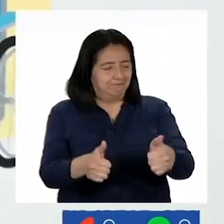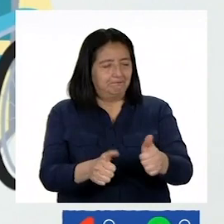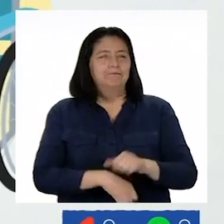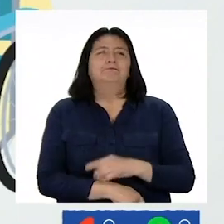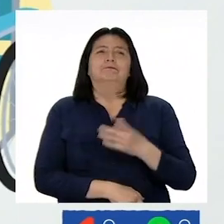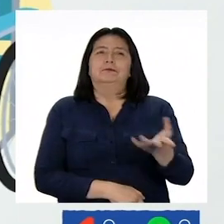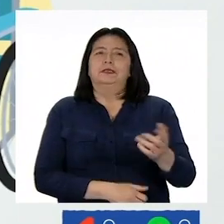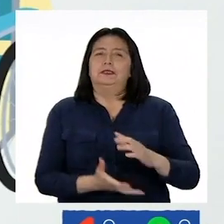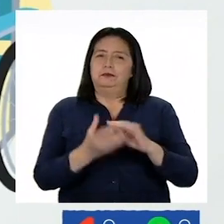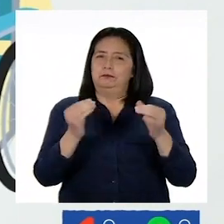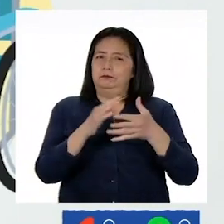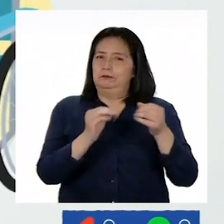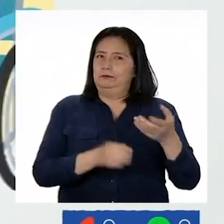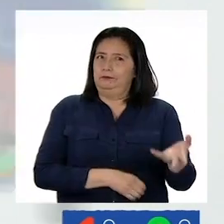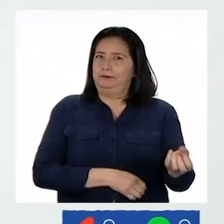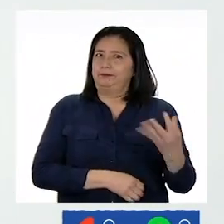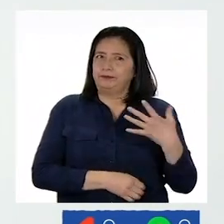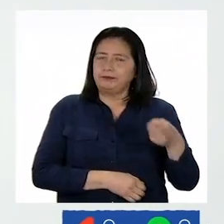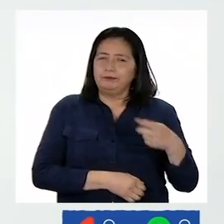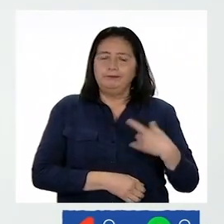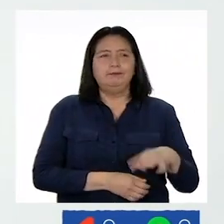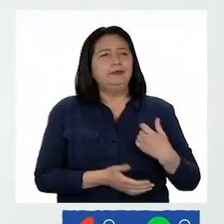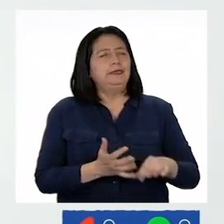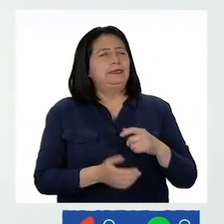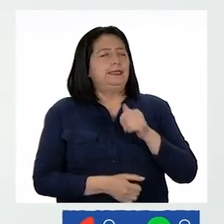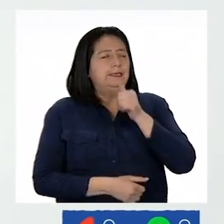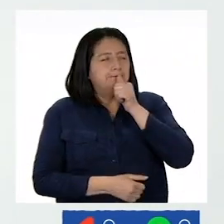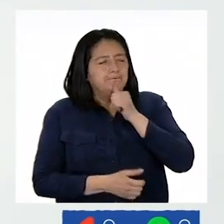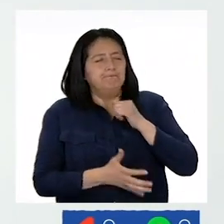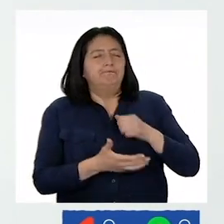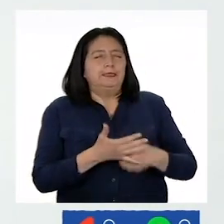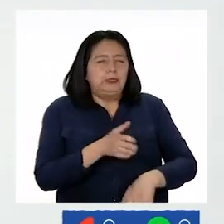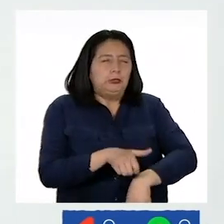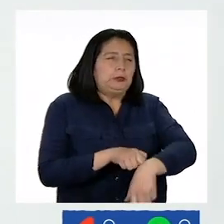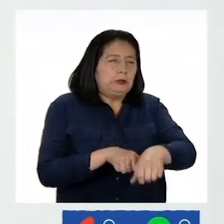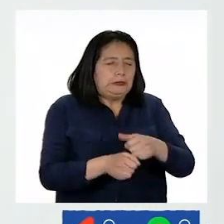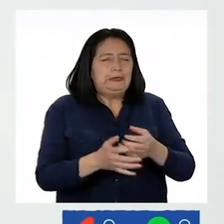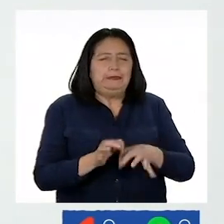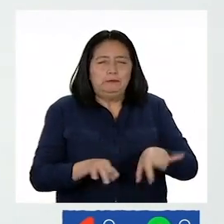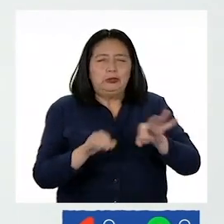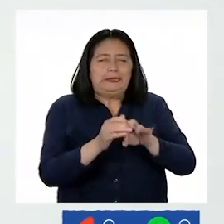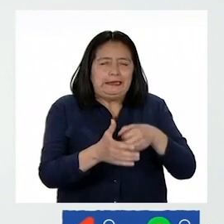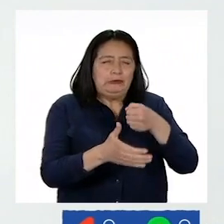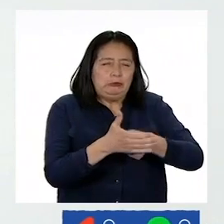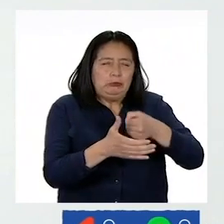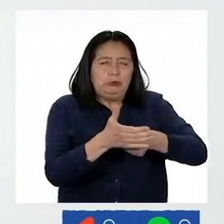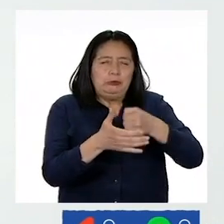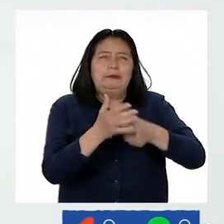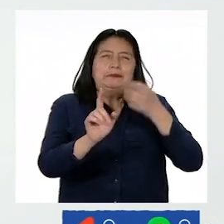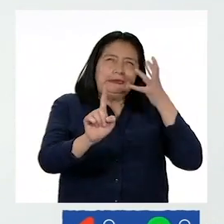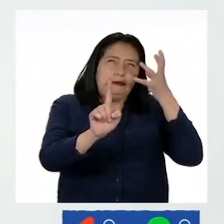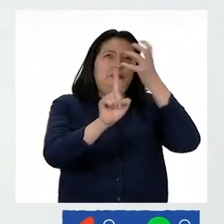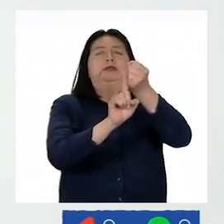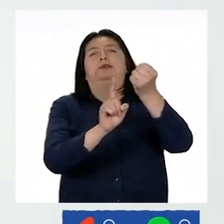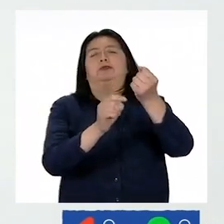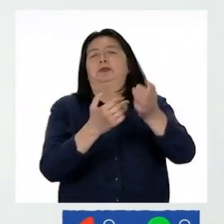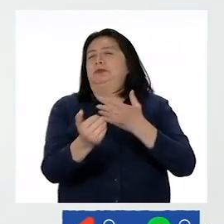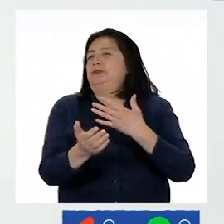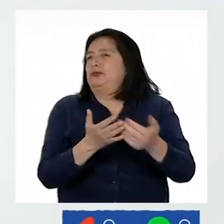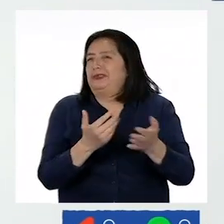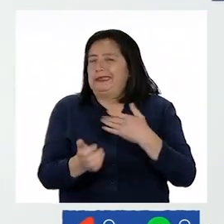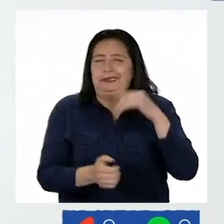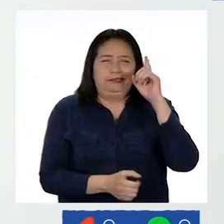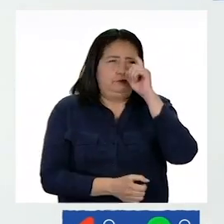La historia de Pedro nos hablaba de la resiliencia y la importancia de seguir con nuestros objetivos a pesar de